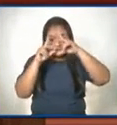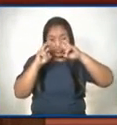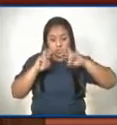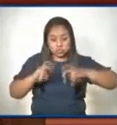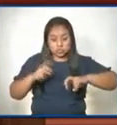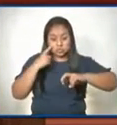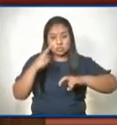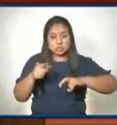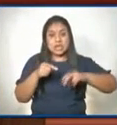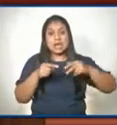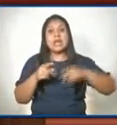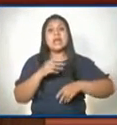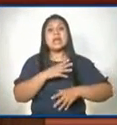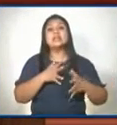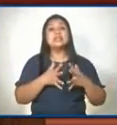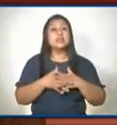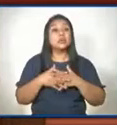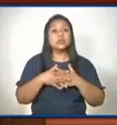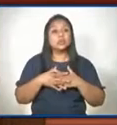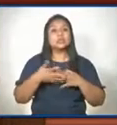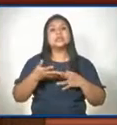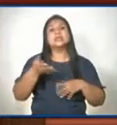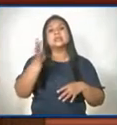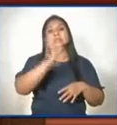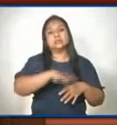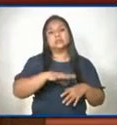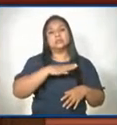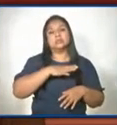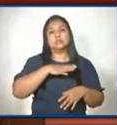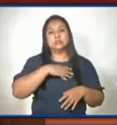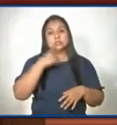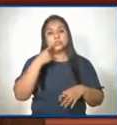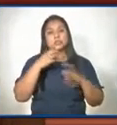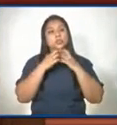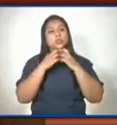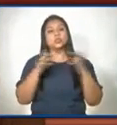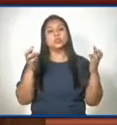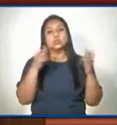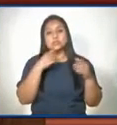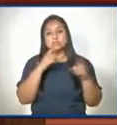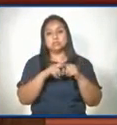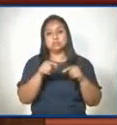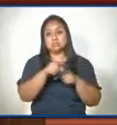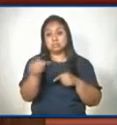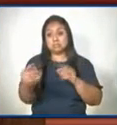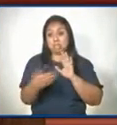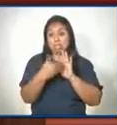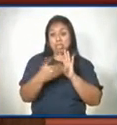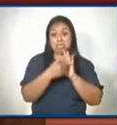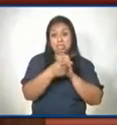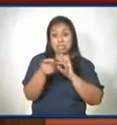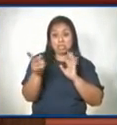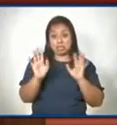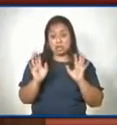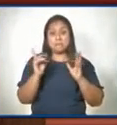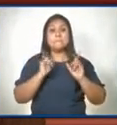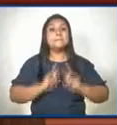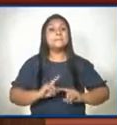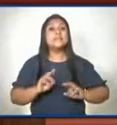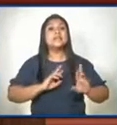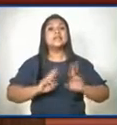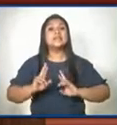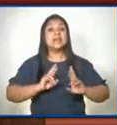Estados Unidos, y luego hay una publicación para que cualquier persona que se considere afectada, pero en relación a